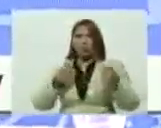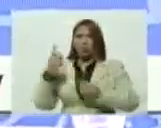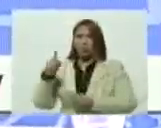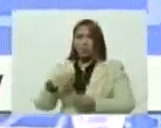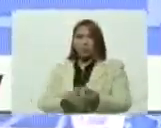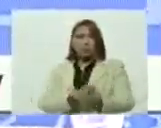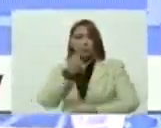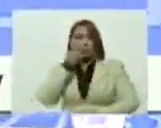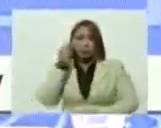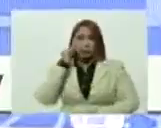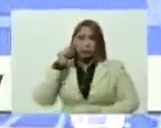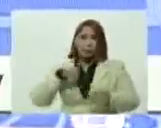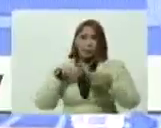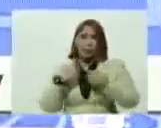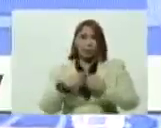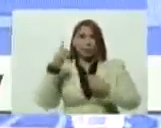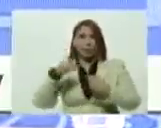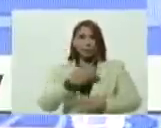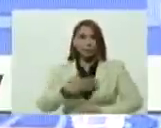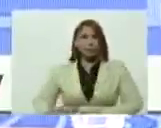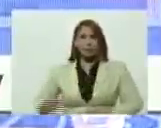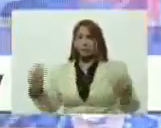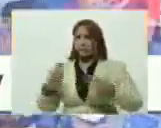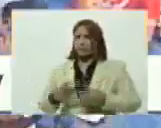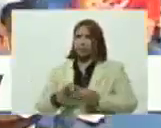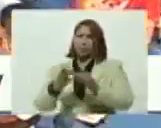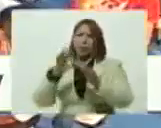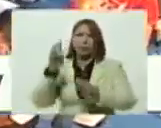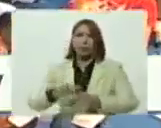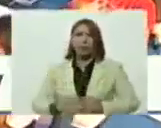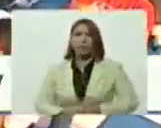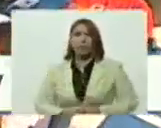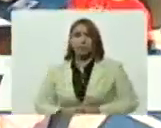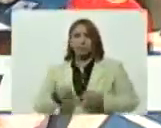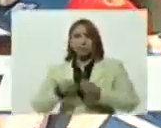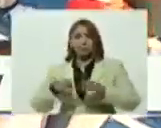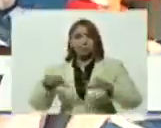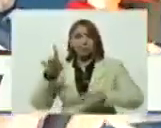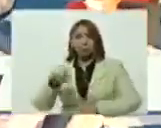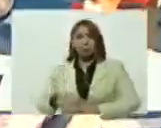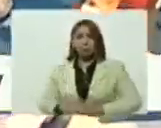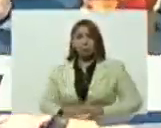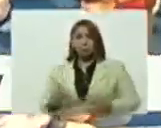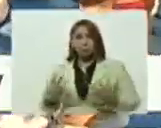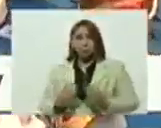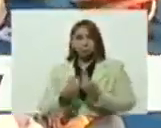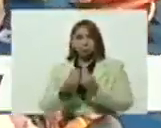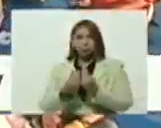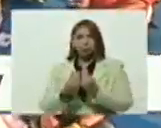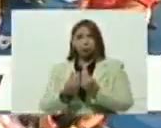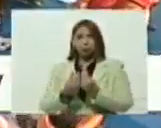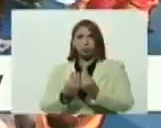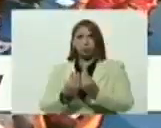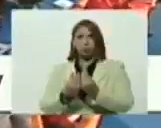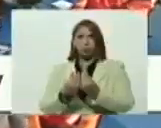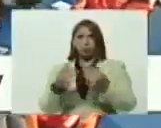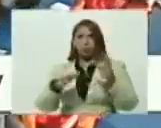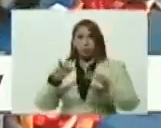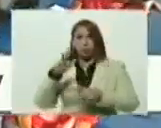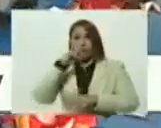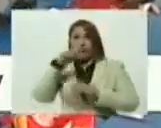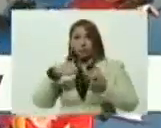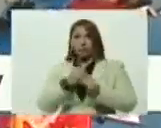del Gran Polo Patriótico, presidente, que siempre nos acompañan también en el despliegue y que nos acompañan en este 13º